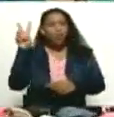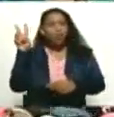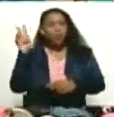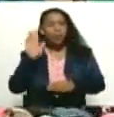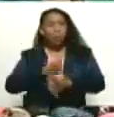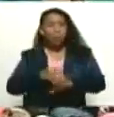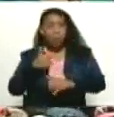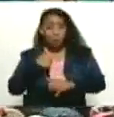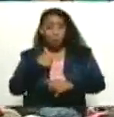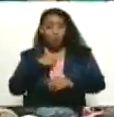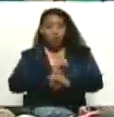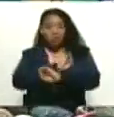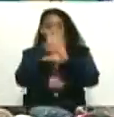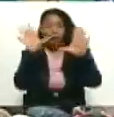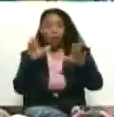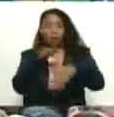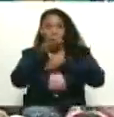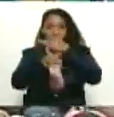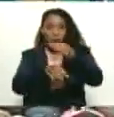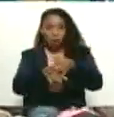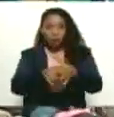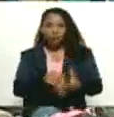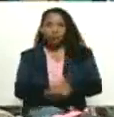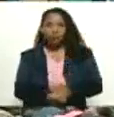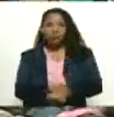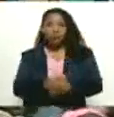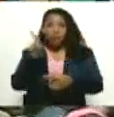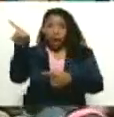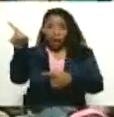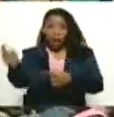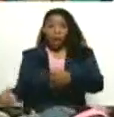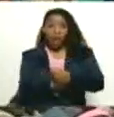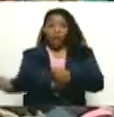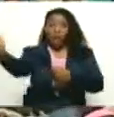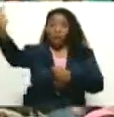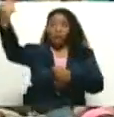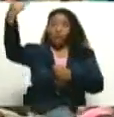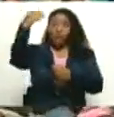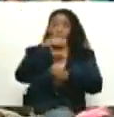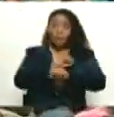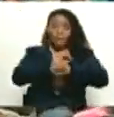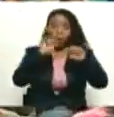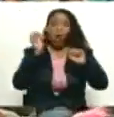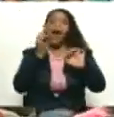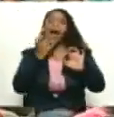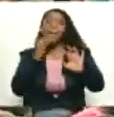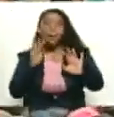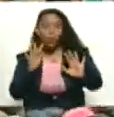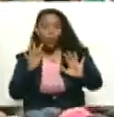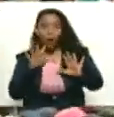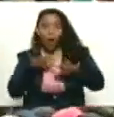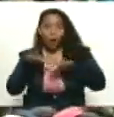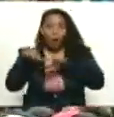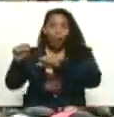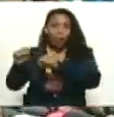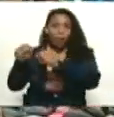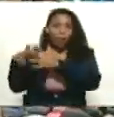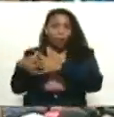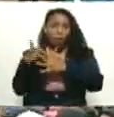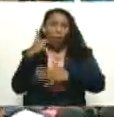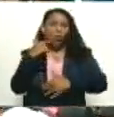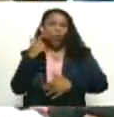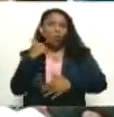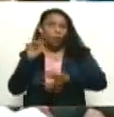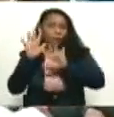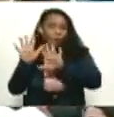voy a decir algo. Si ellos lanzan una bomba, el imperialismo norteamericano, que está acostumbrado a hacer